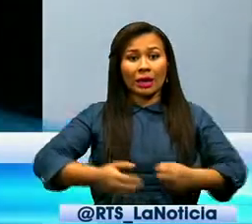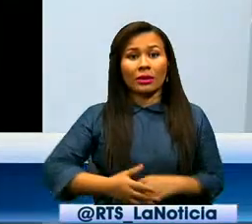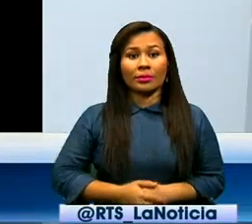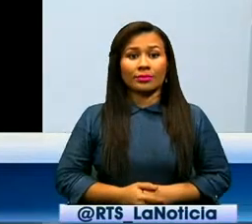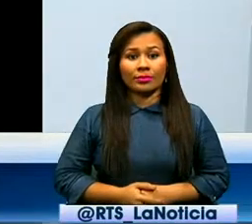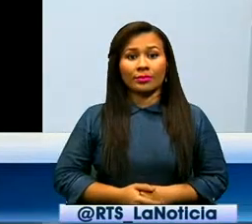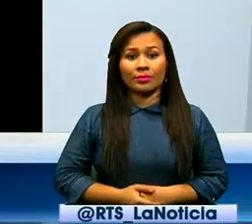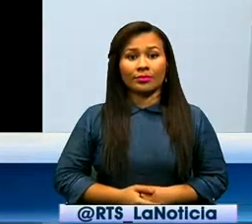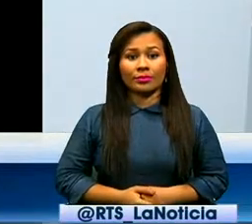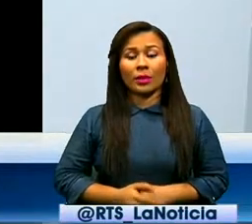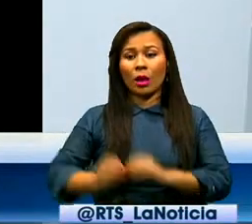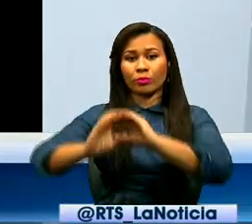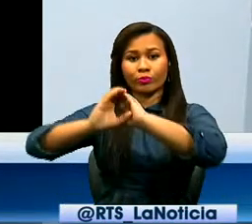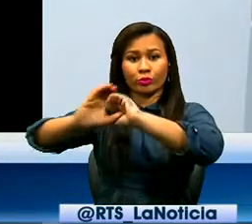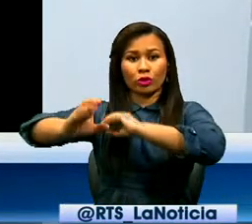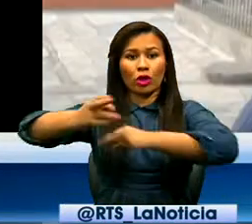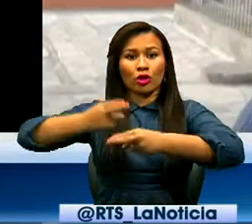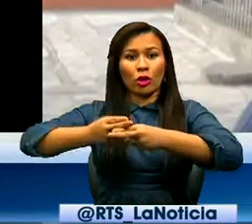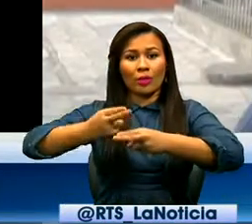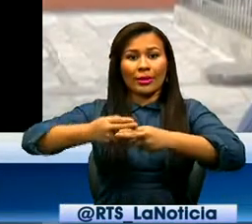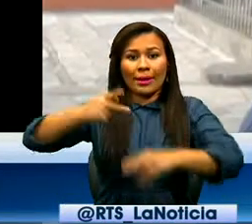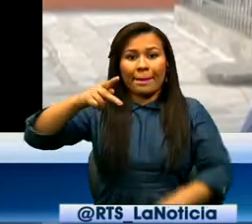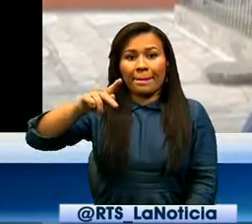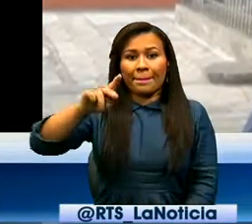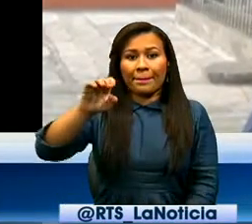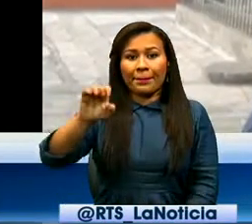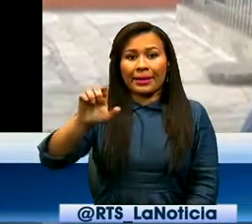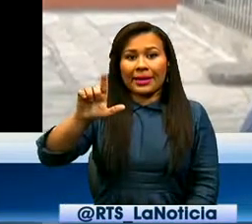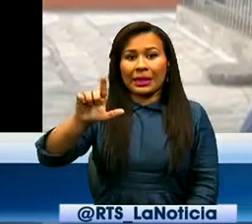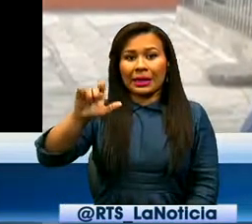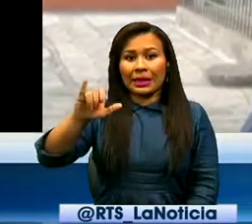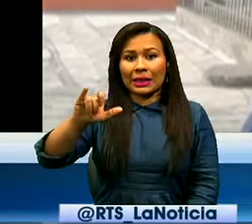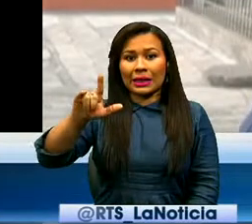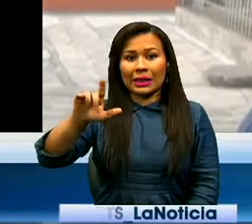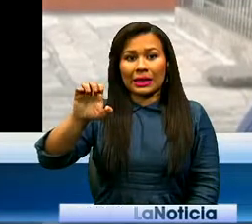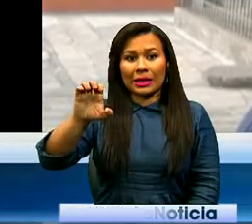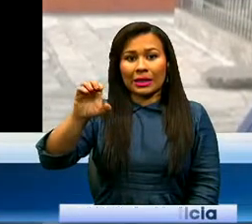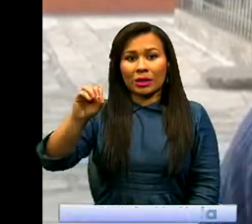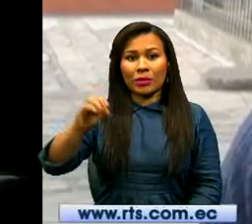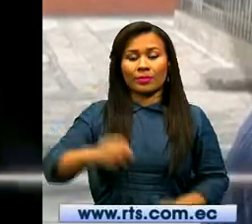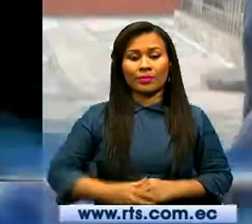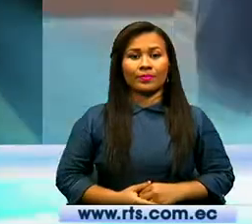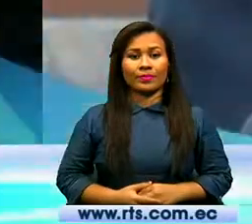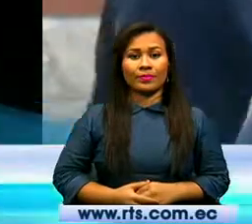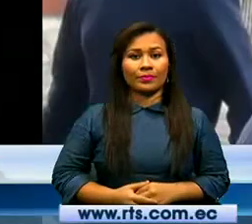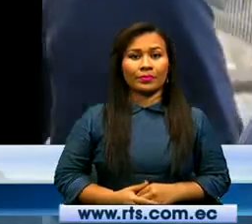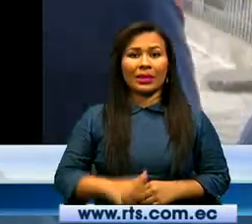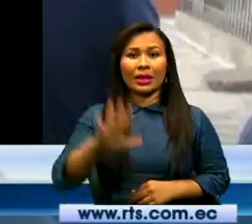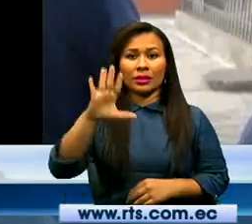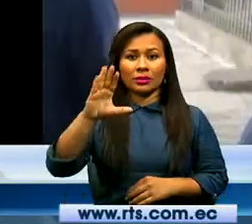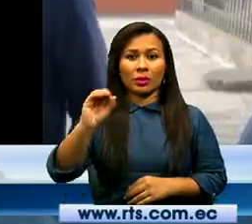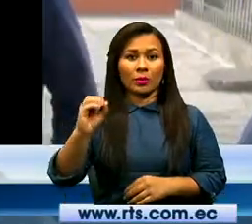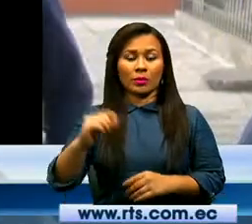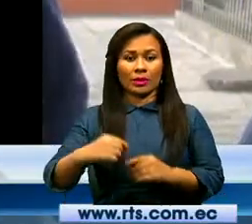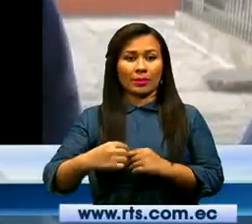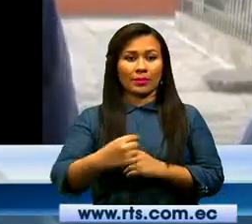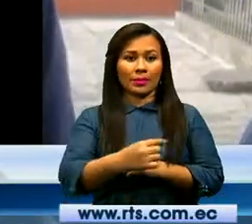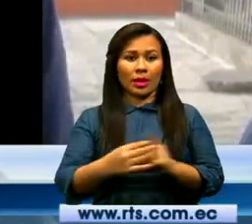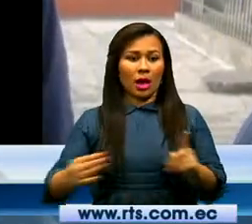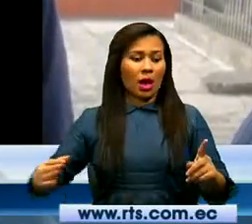una flota Pelileo. Y se da cuenta que le bota como donde le ha cuido, como unos 50 metros. O sea, le